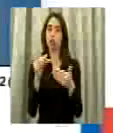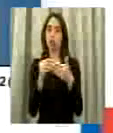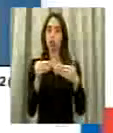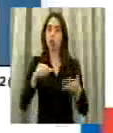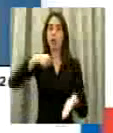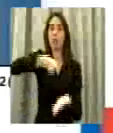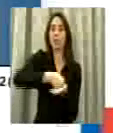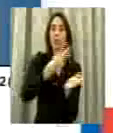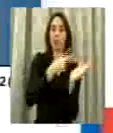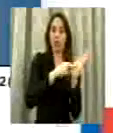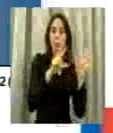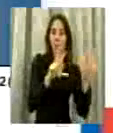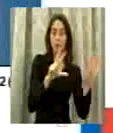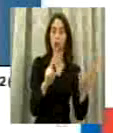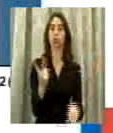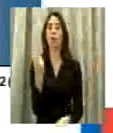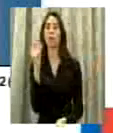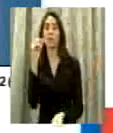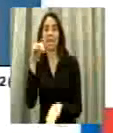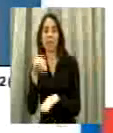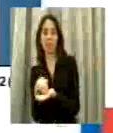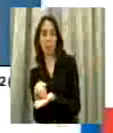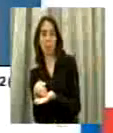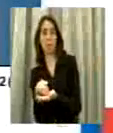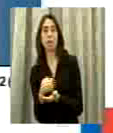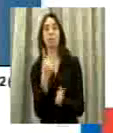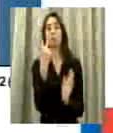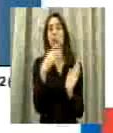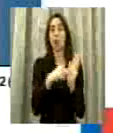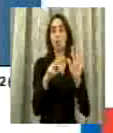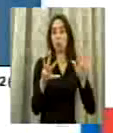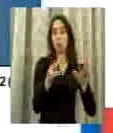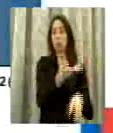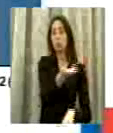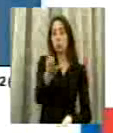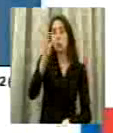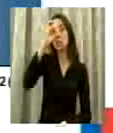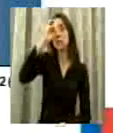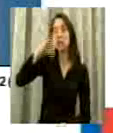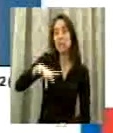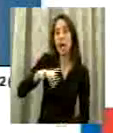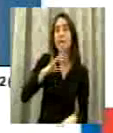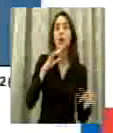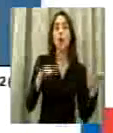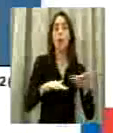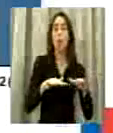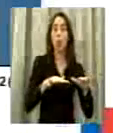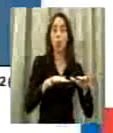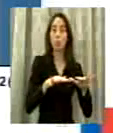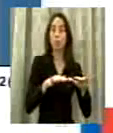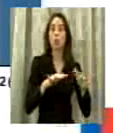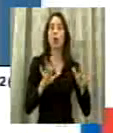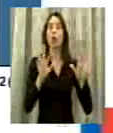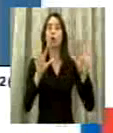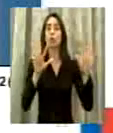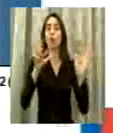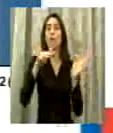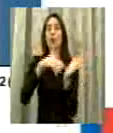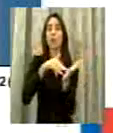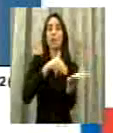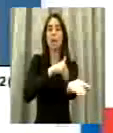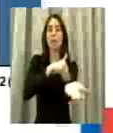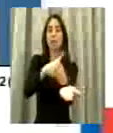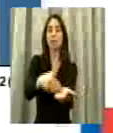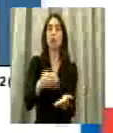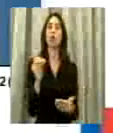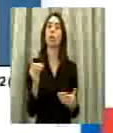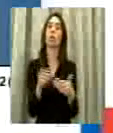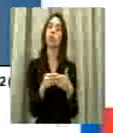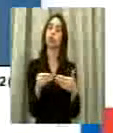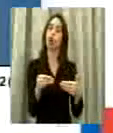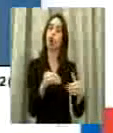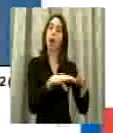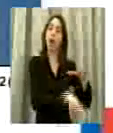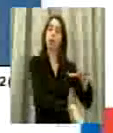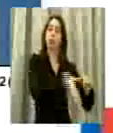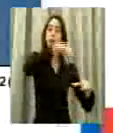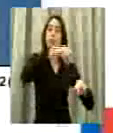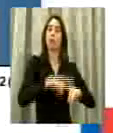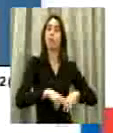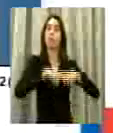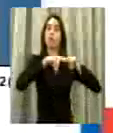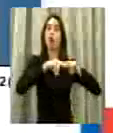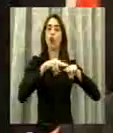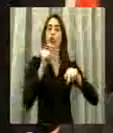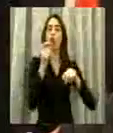de 2008 y 20.000. Y ustedes saben que durante 2009, por distintas razones, se utilizaron alrededor de 9.000 millones de dólares del Fondo de